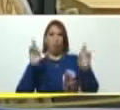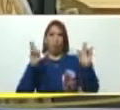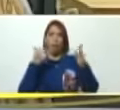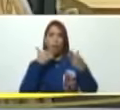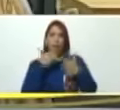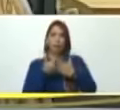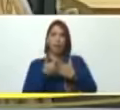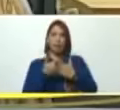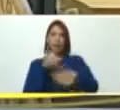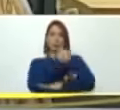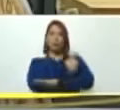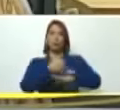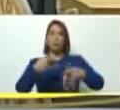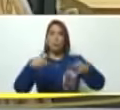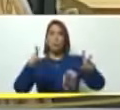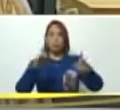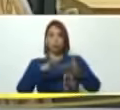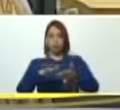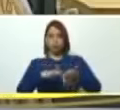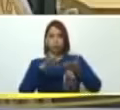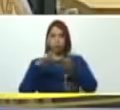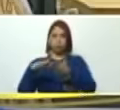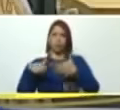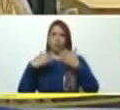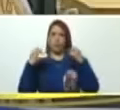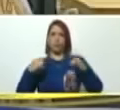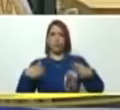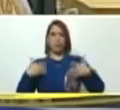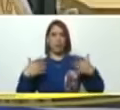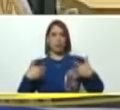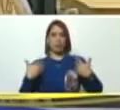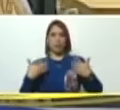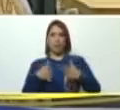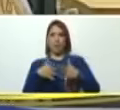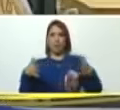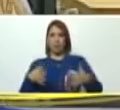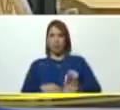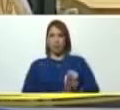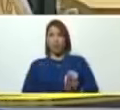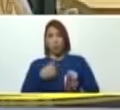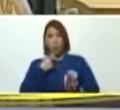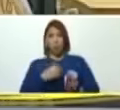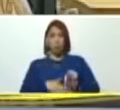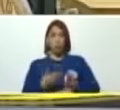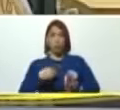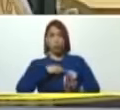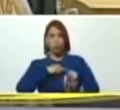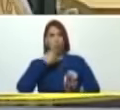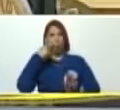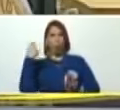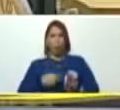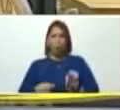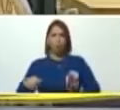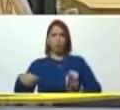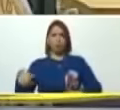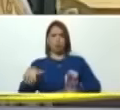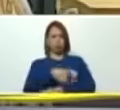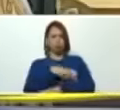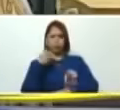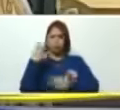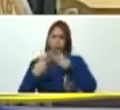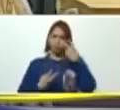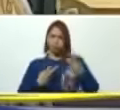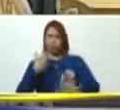autoridad pública y se resuelve. Miren, la felicidad es muy grande. Te lo digo porque nosotros somos hombres de a pie, gente de a pie. Soy